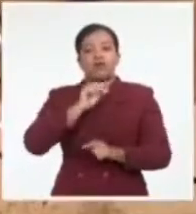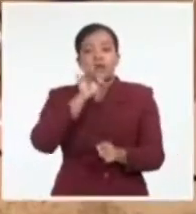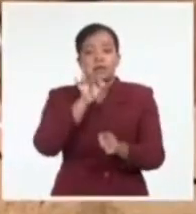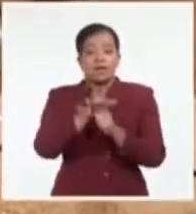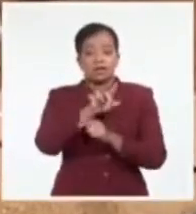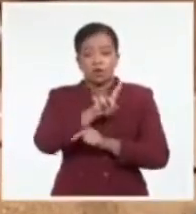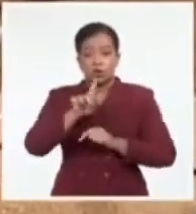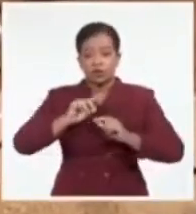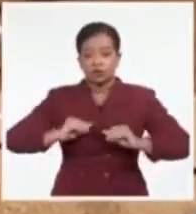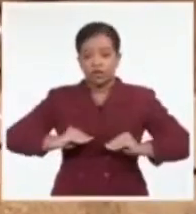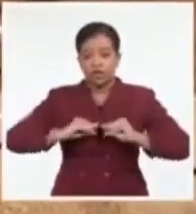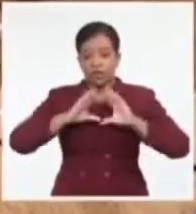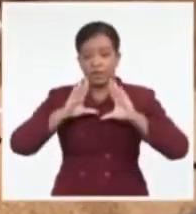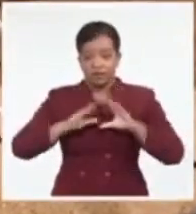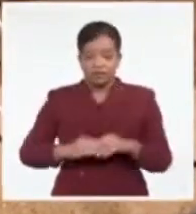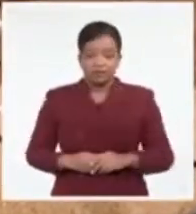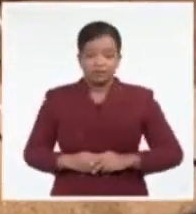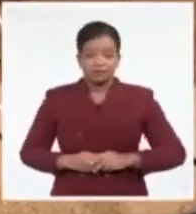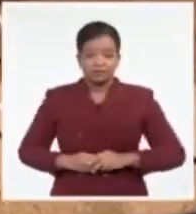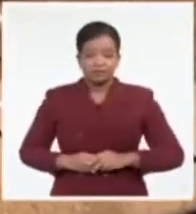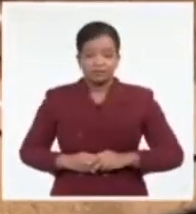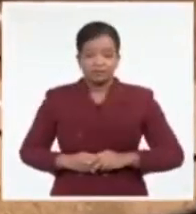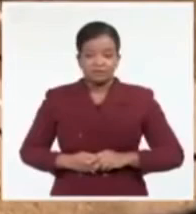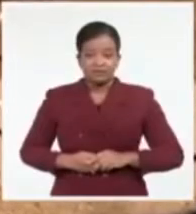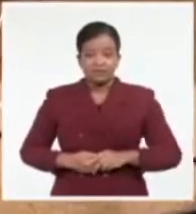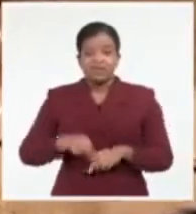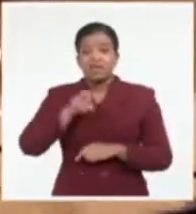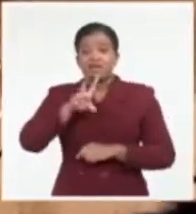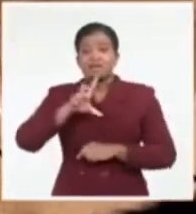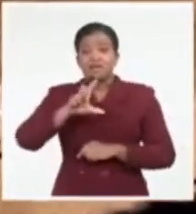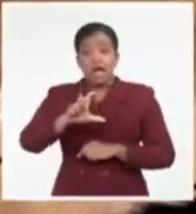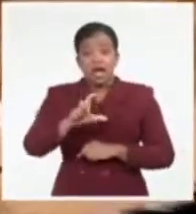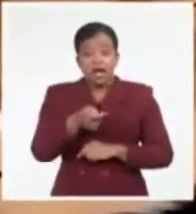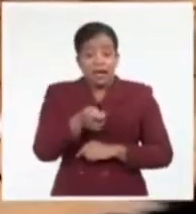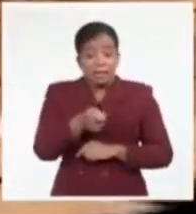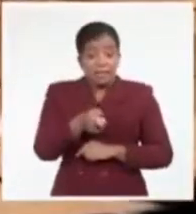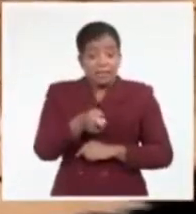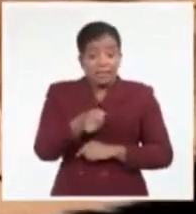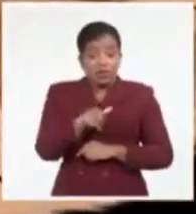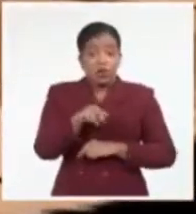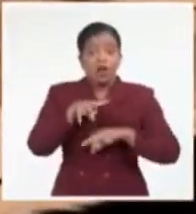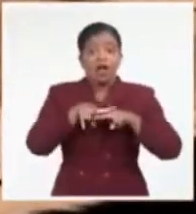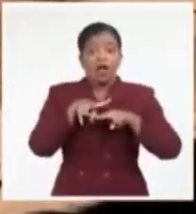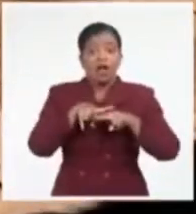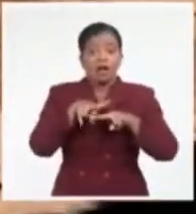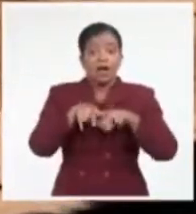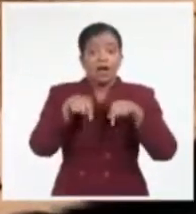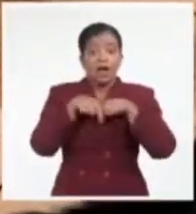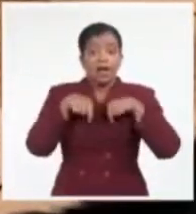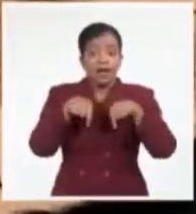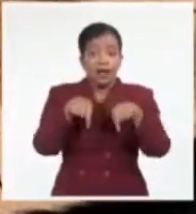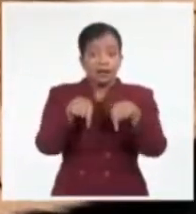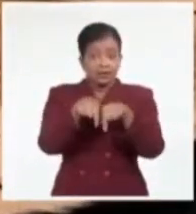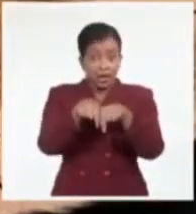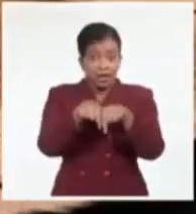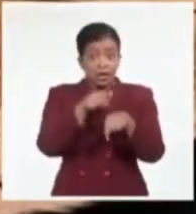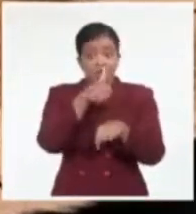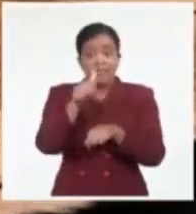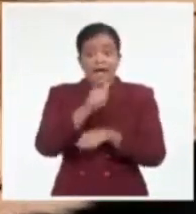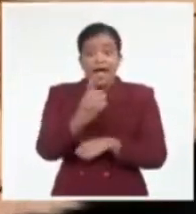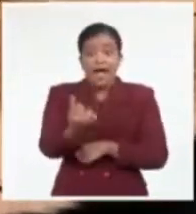de la mañana. Entre tanto, Villa Clara, que derrotó hace solo unos minutos a La Habana en el estadio José Ramón Cepero, 10 carreras por